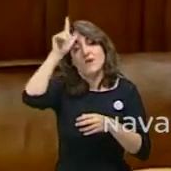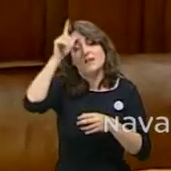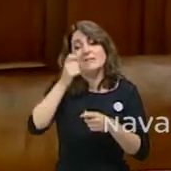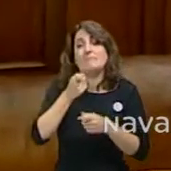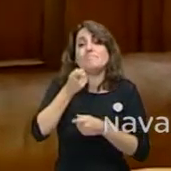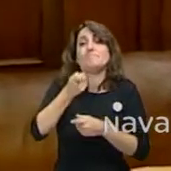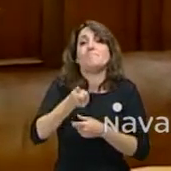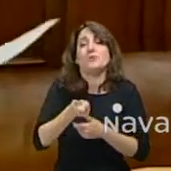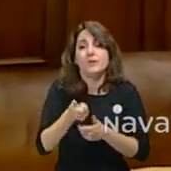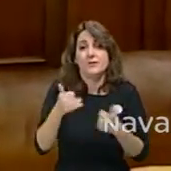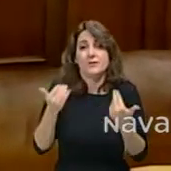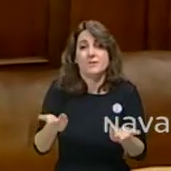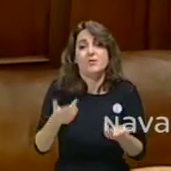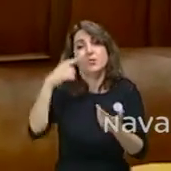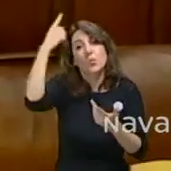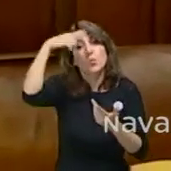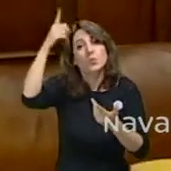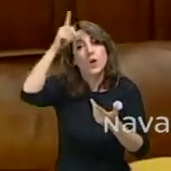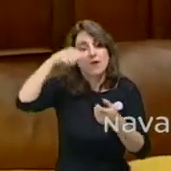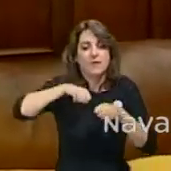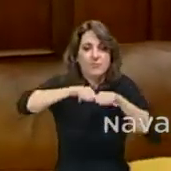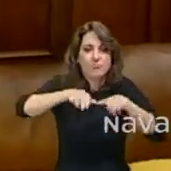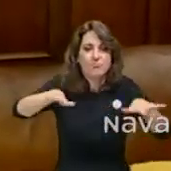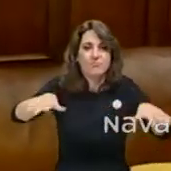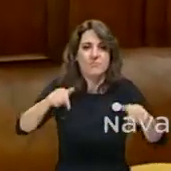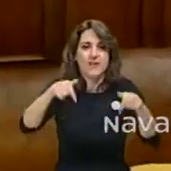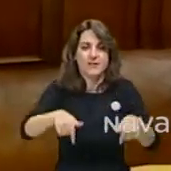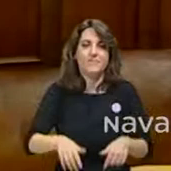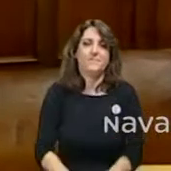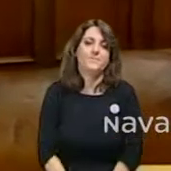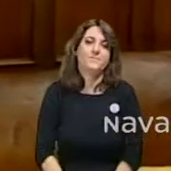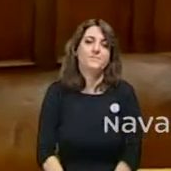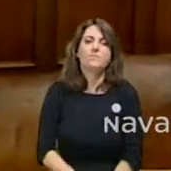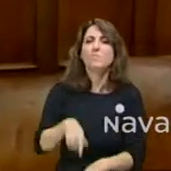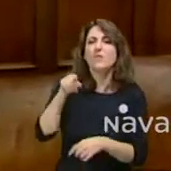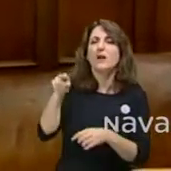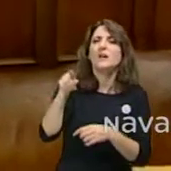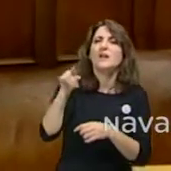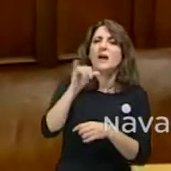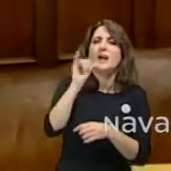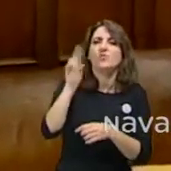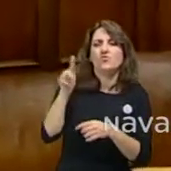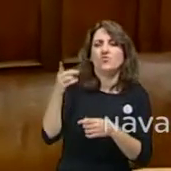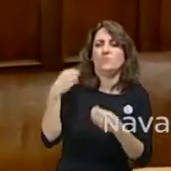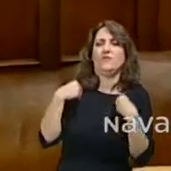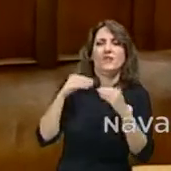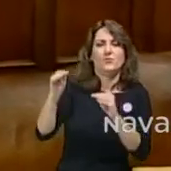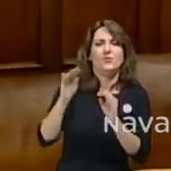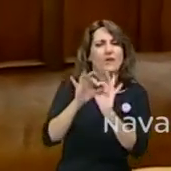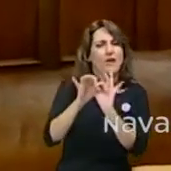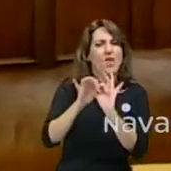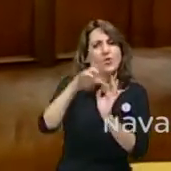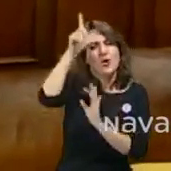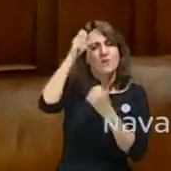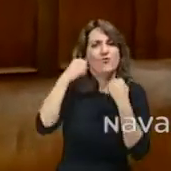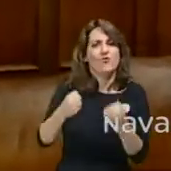también dar a conocer la cultura alemana aquí entre nosotros. Jesús, tu vida estaba muy ligada con Alemania, ¿no? Creo que viviste